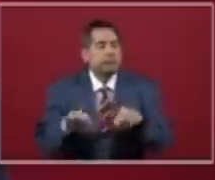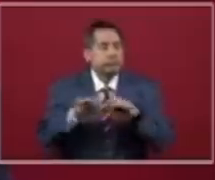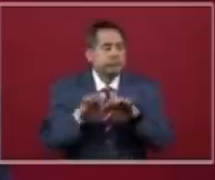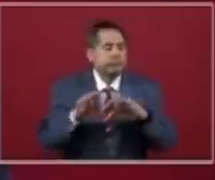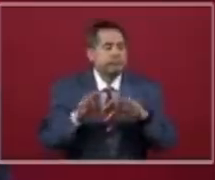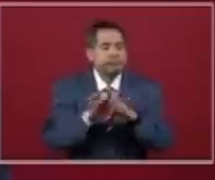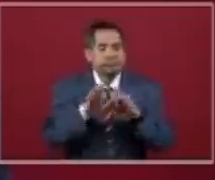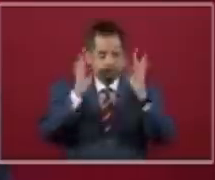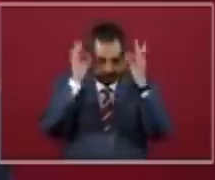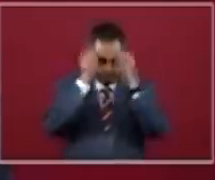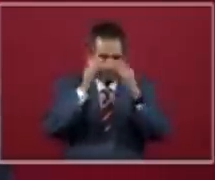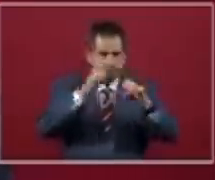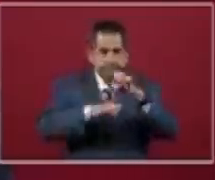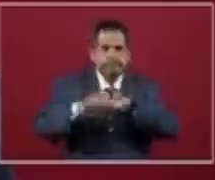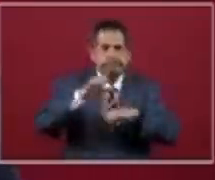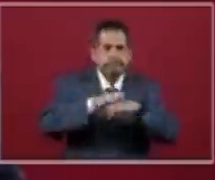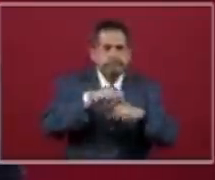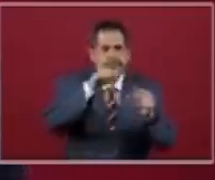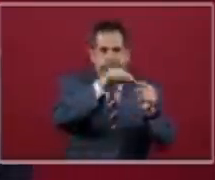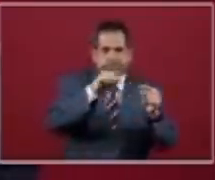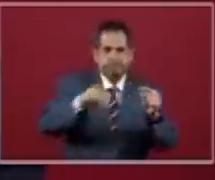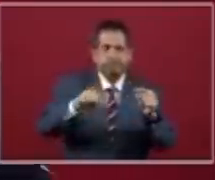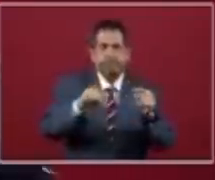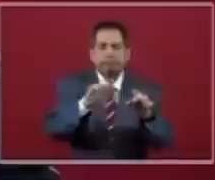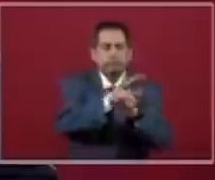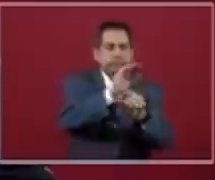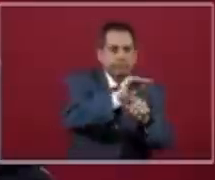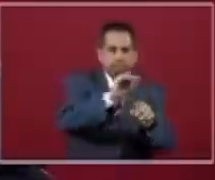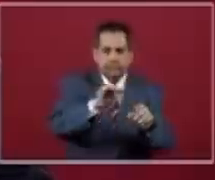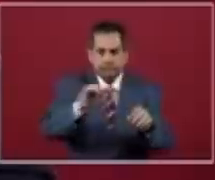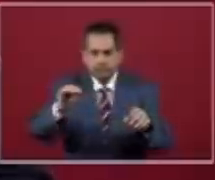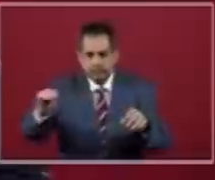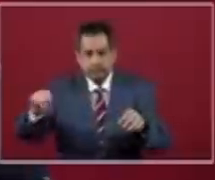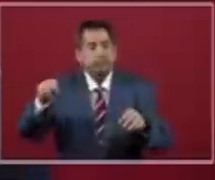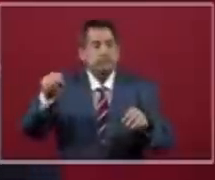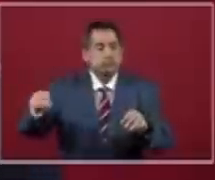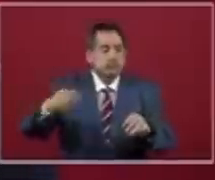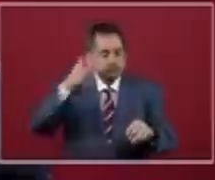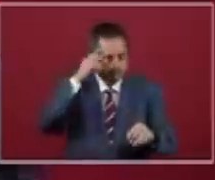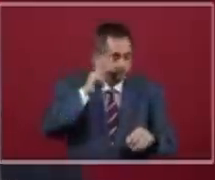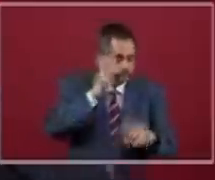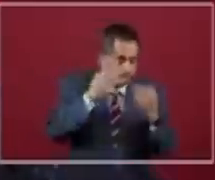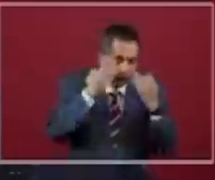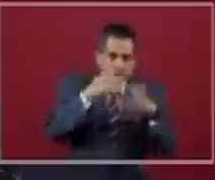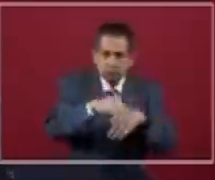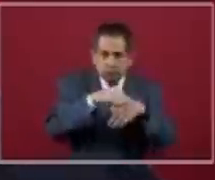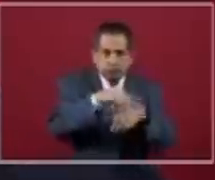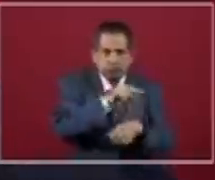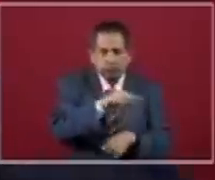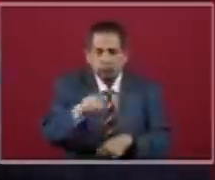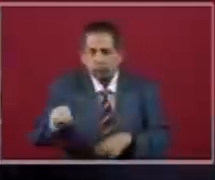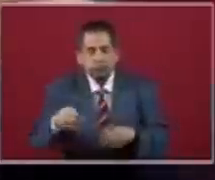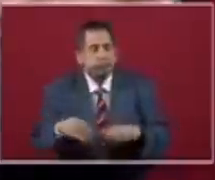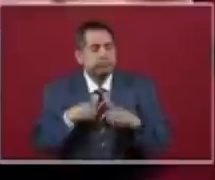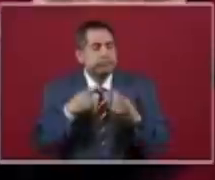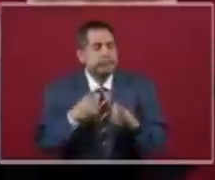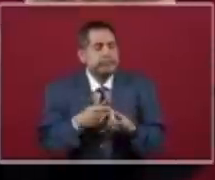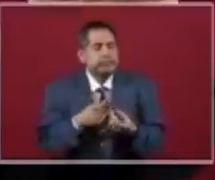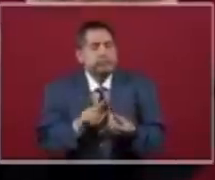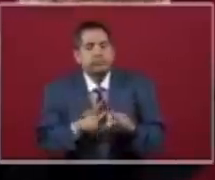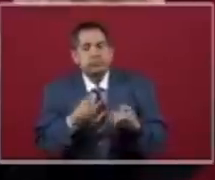tengamos más consulados móviles es saber las condiciones en las que están nuestros compatriotas en localidades